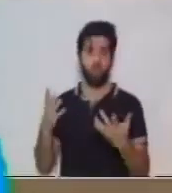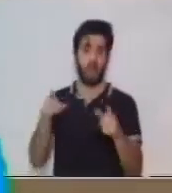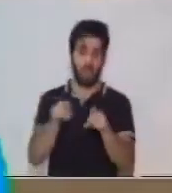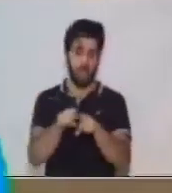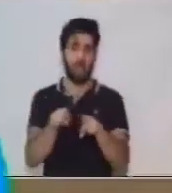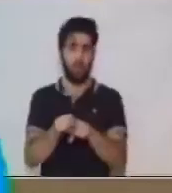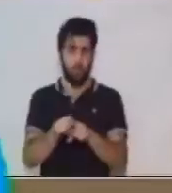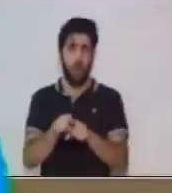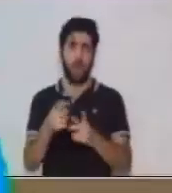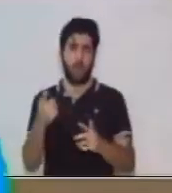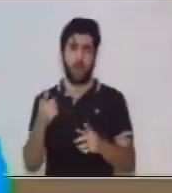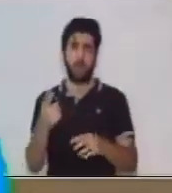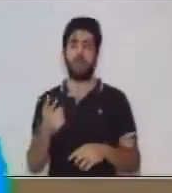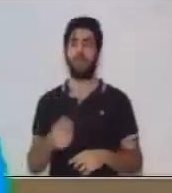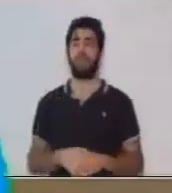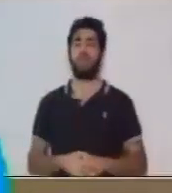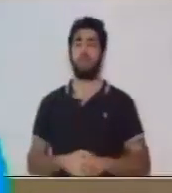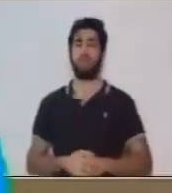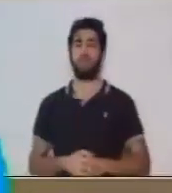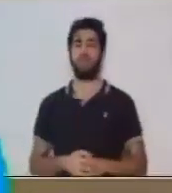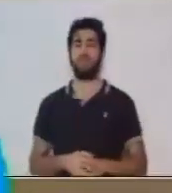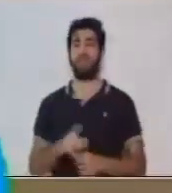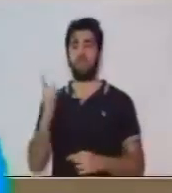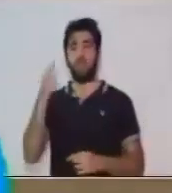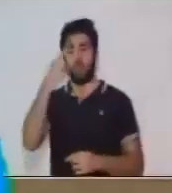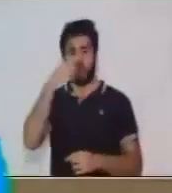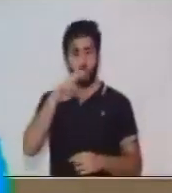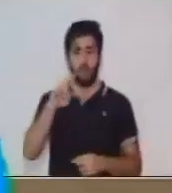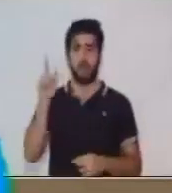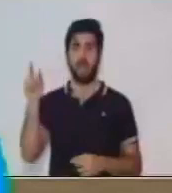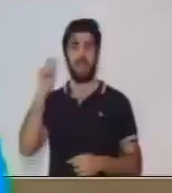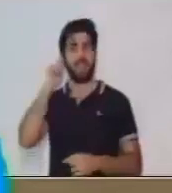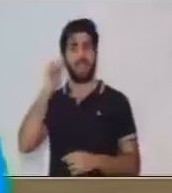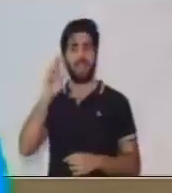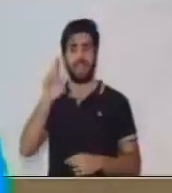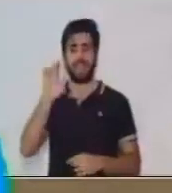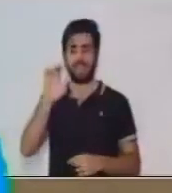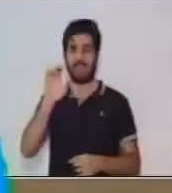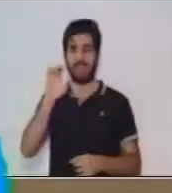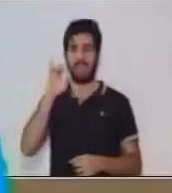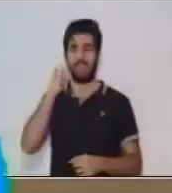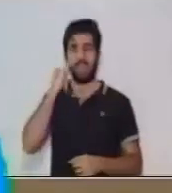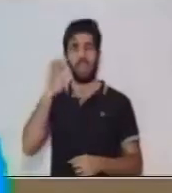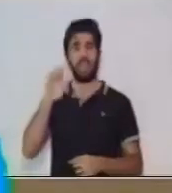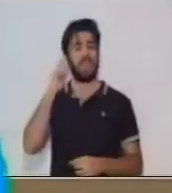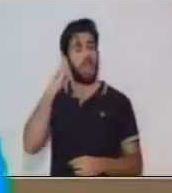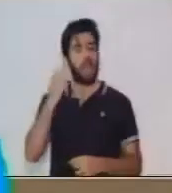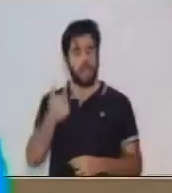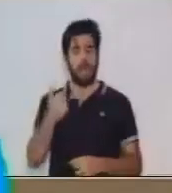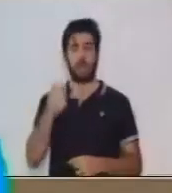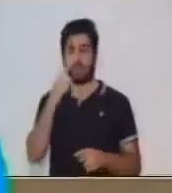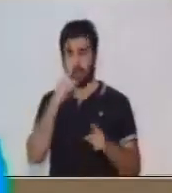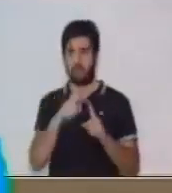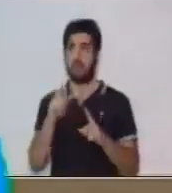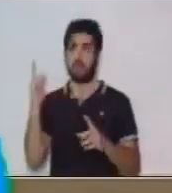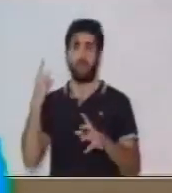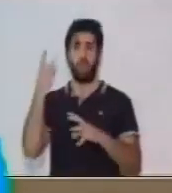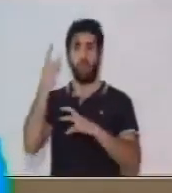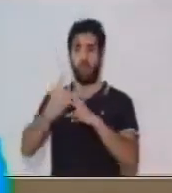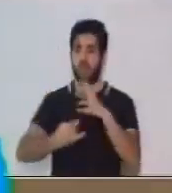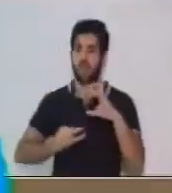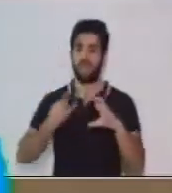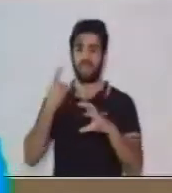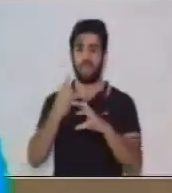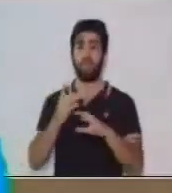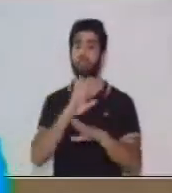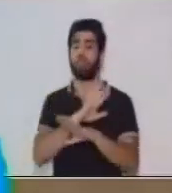Tanto mitología griega o mitología romana. O sea, ahí lo tienes, entonces ya desde ahí ya son dos culturas diferentes. Es universal. ¿Por qué? Porque